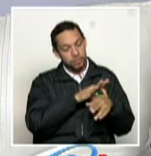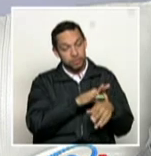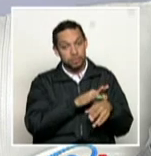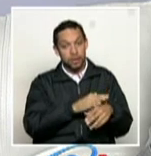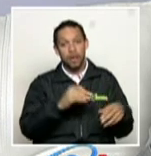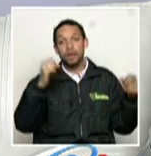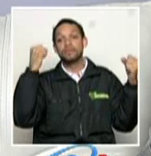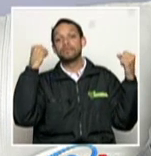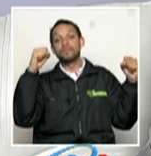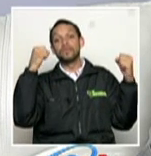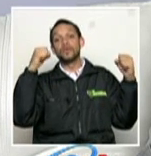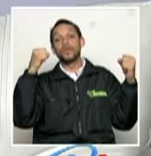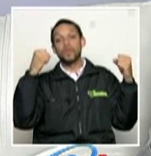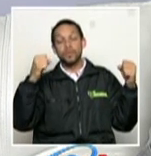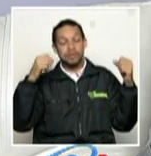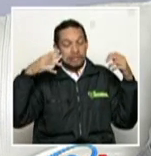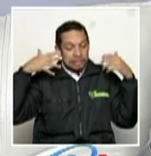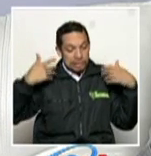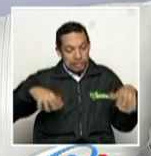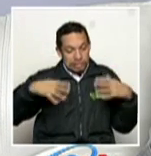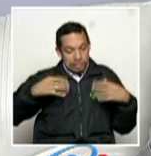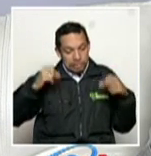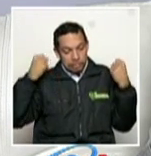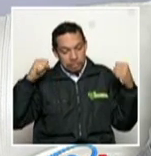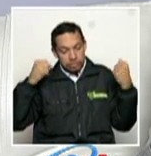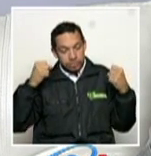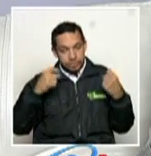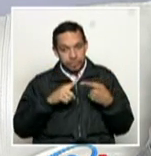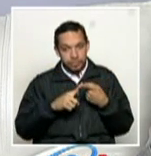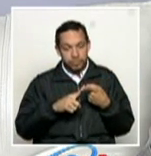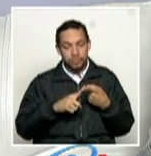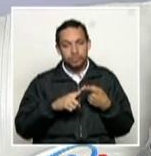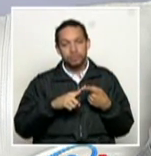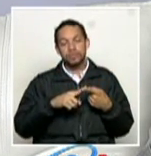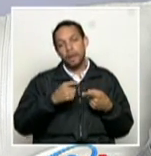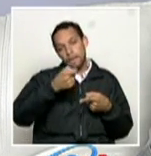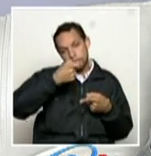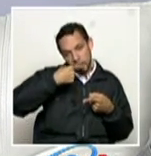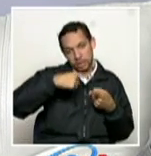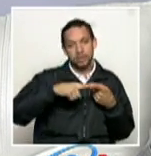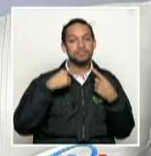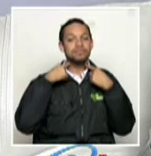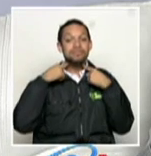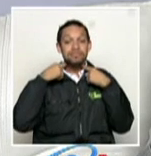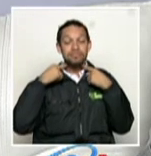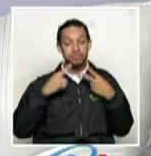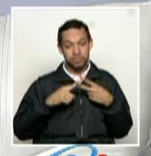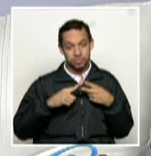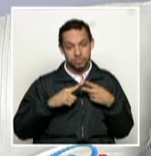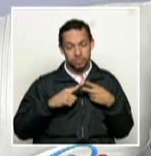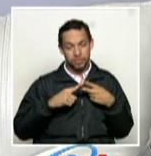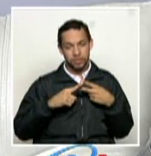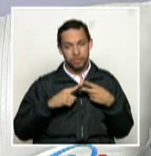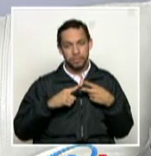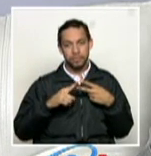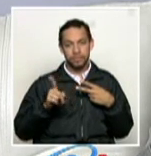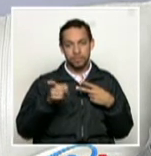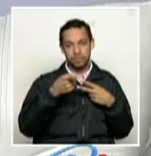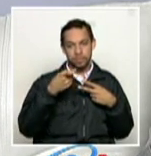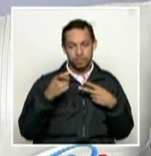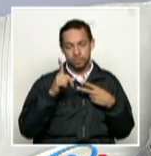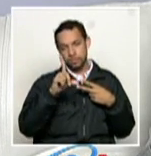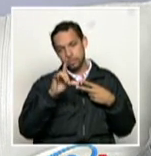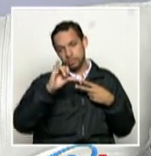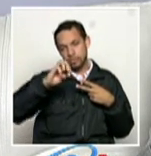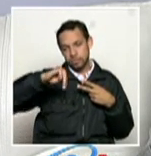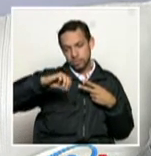me está preocupando harto. Estoy tomando es la tiroxina de 100 y la glimepirida, que me la